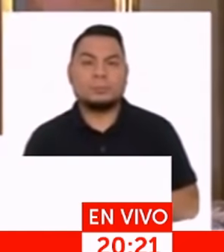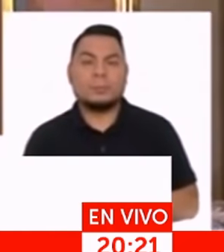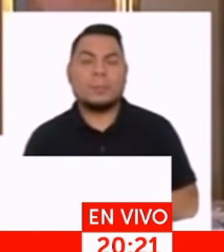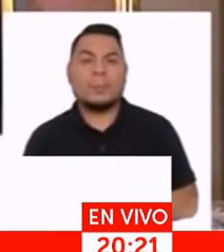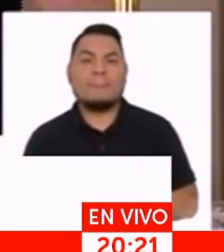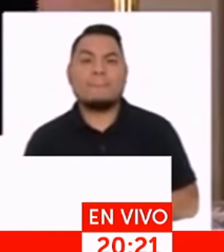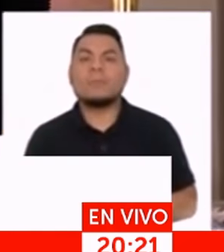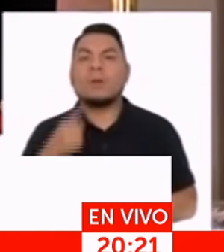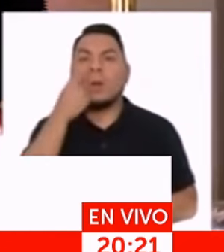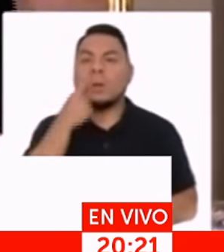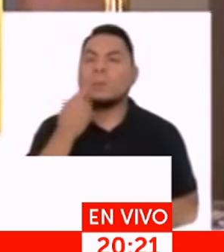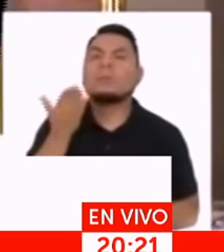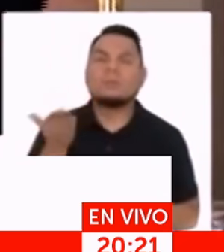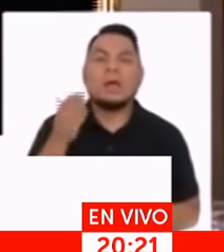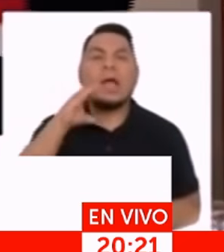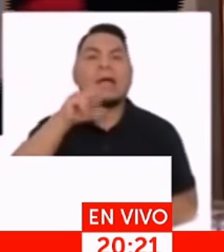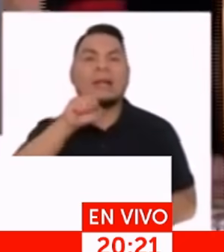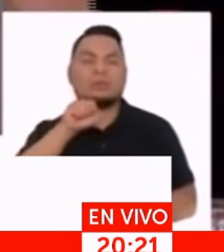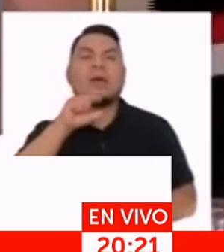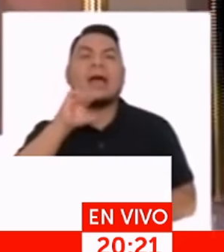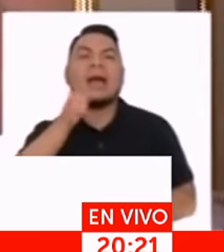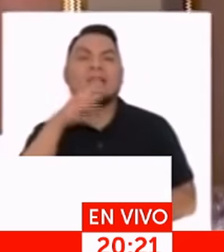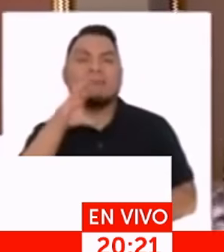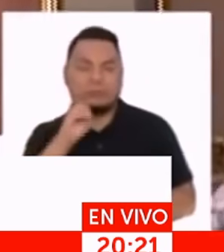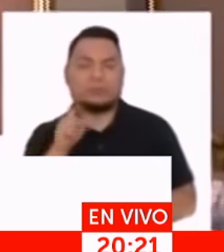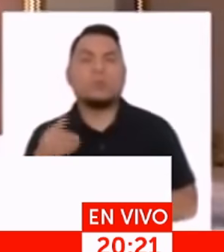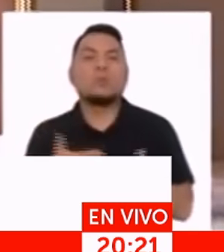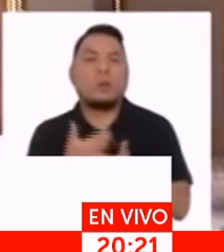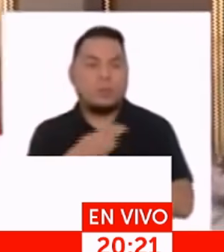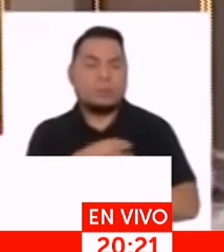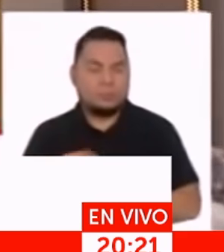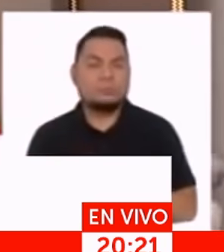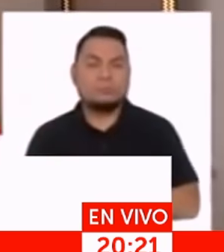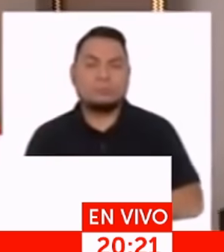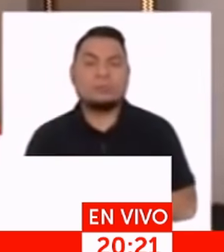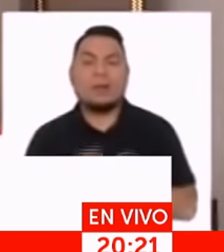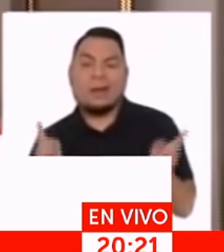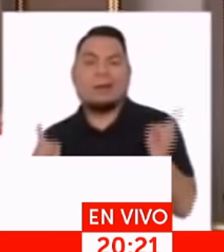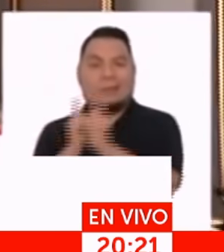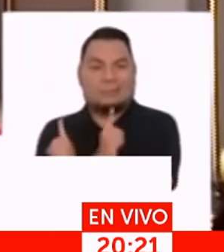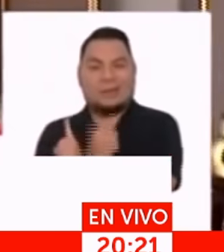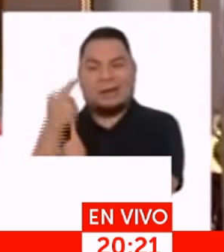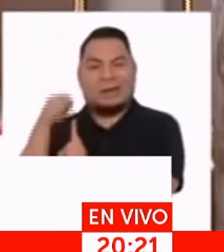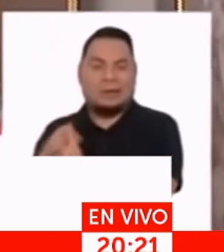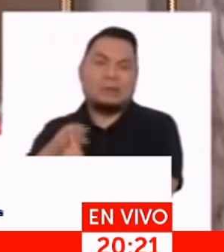Gómez. Continúa ahora la juramentación al ministro de Salud. Escuchemos. Reemplazo